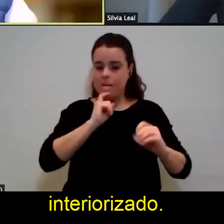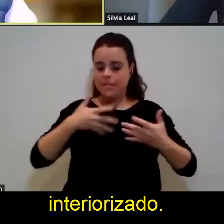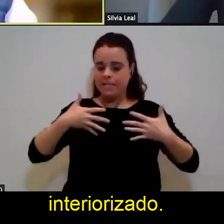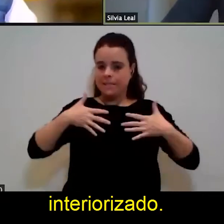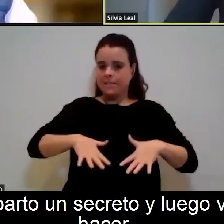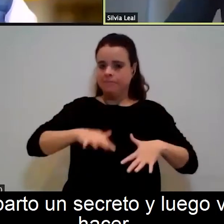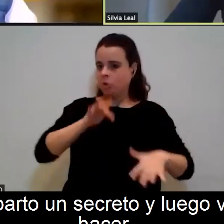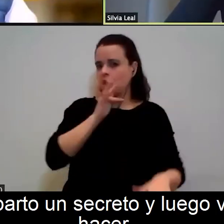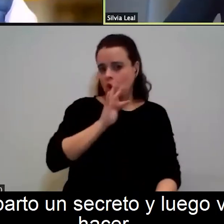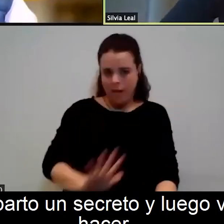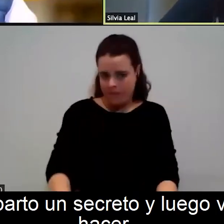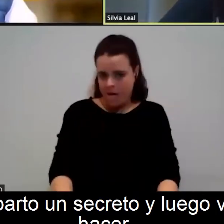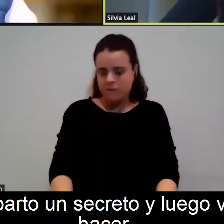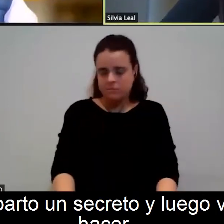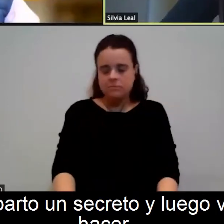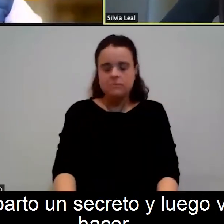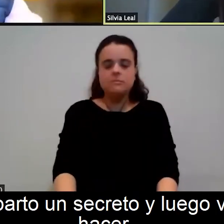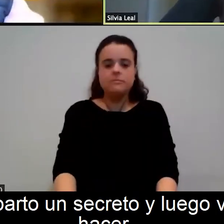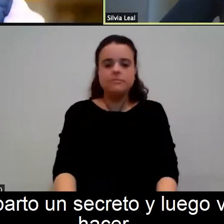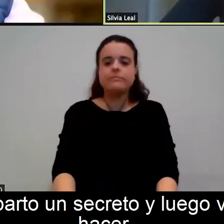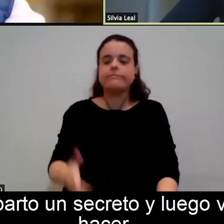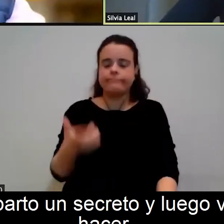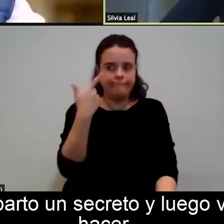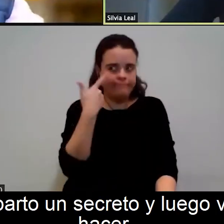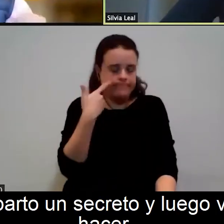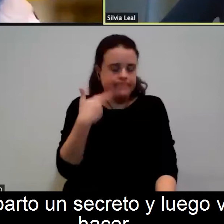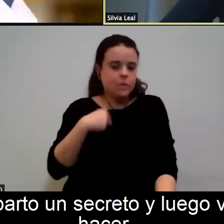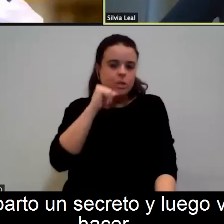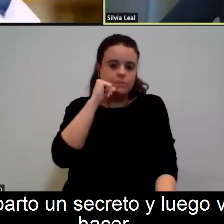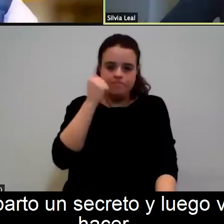¿no? Bueno, a ver, aquí yo te comparto un secreto